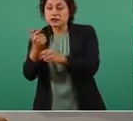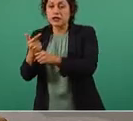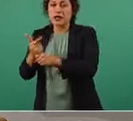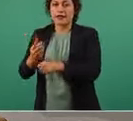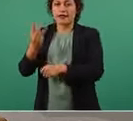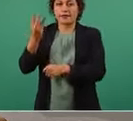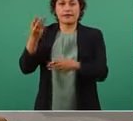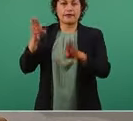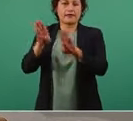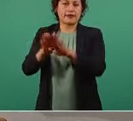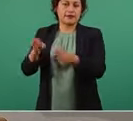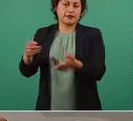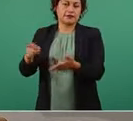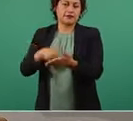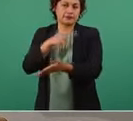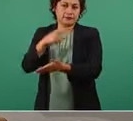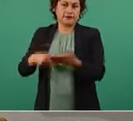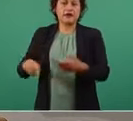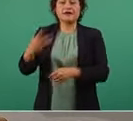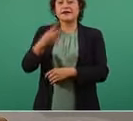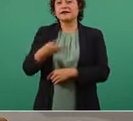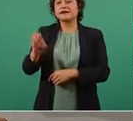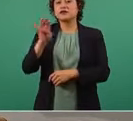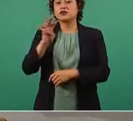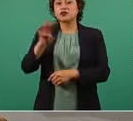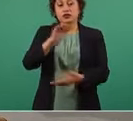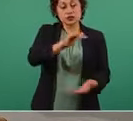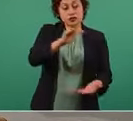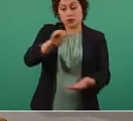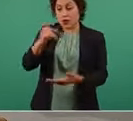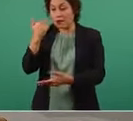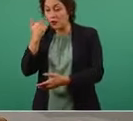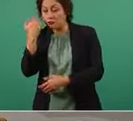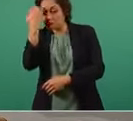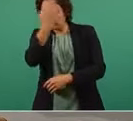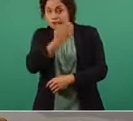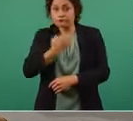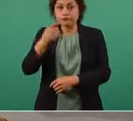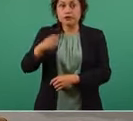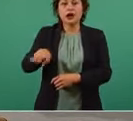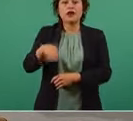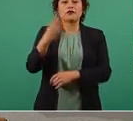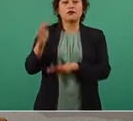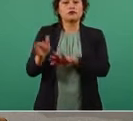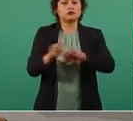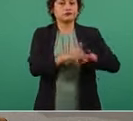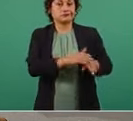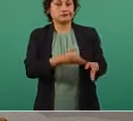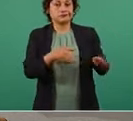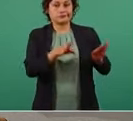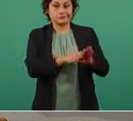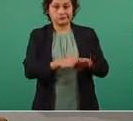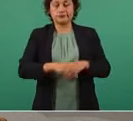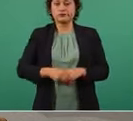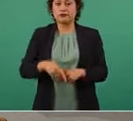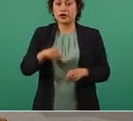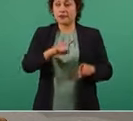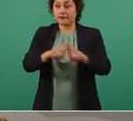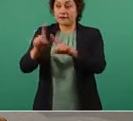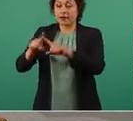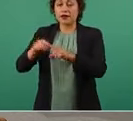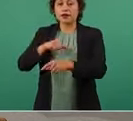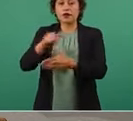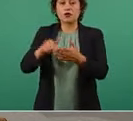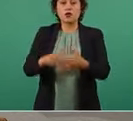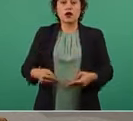inmovilizadas, mientras que de los 319 cilindros verificados se inmovilizaron 14. Las gaseras que se negaron a ser verificadas